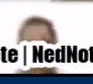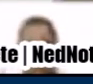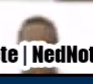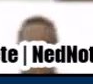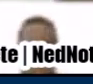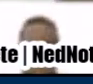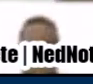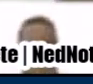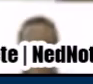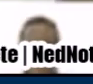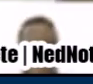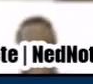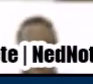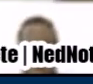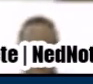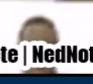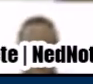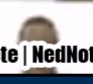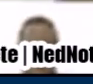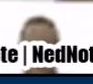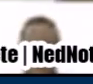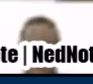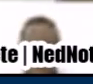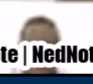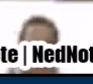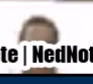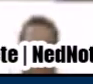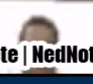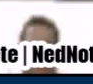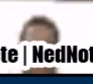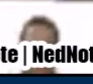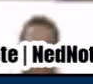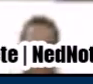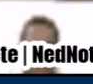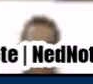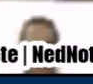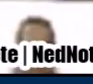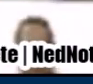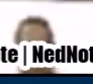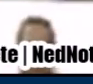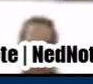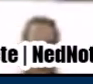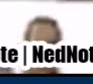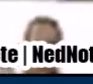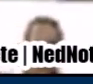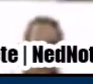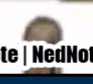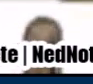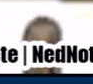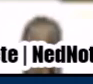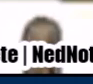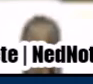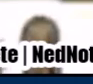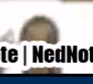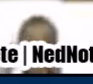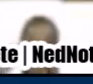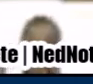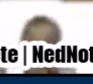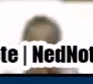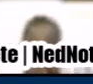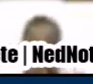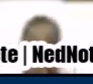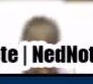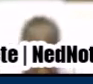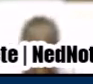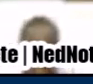pequeño sector, la mayoría abonando un debate de búsqueda de soluciones a la crisis, y han querido enfrentarnos entre nosotros cuando evidentemente